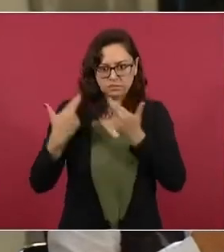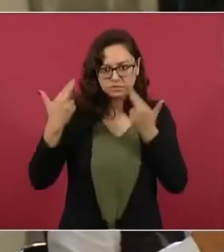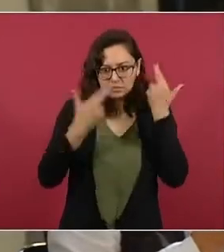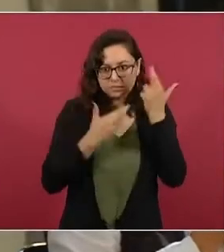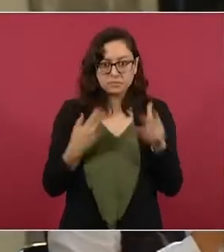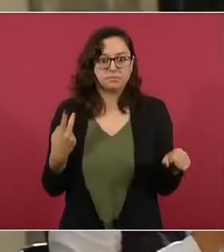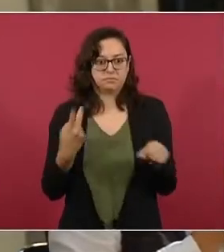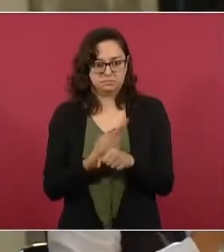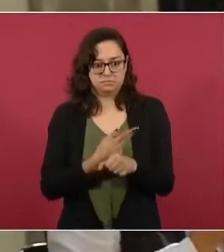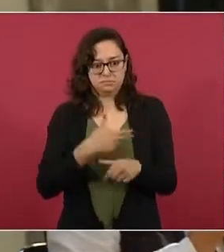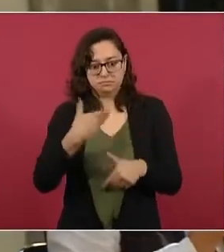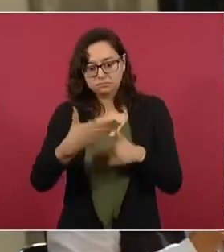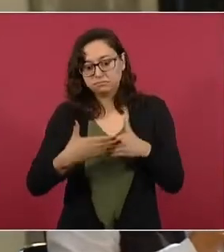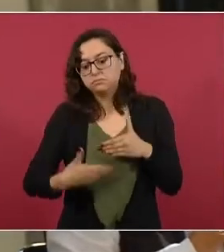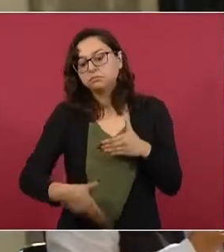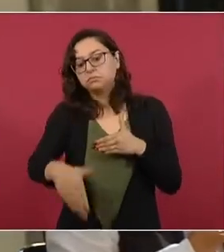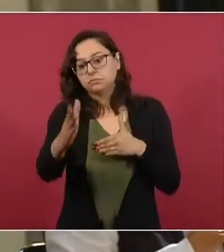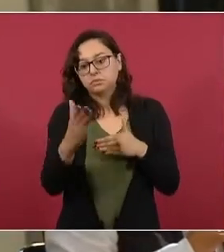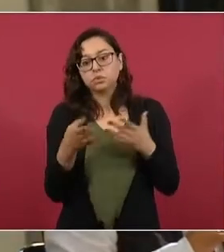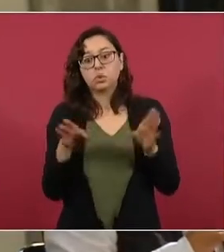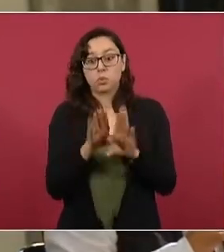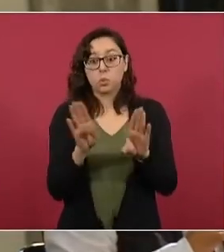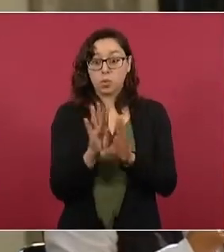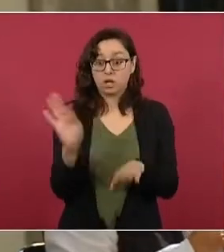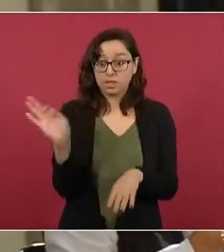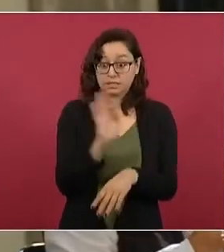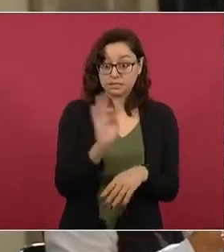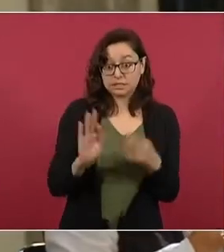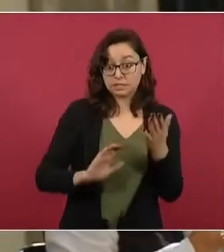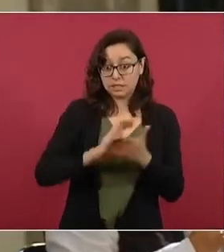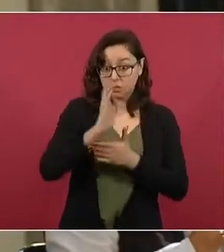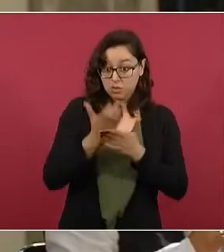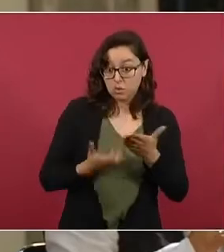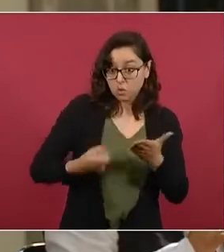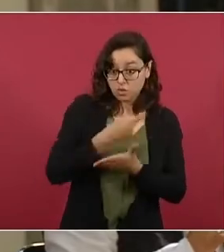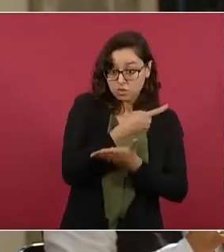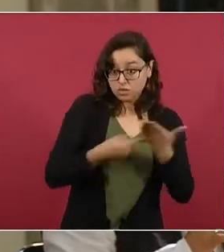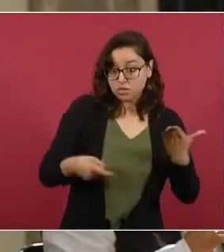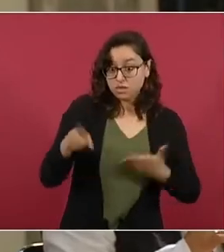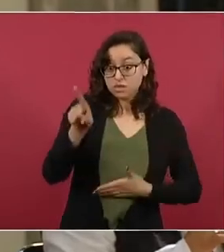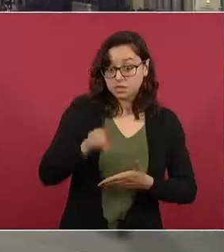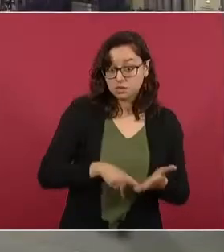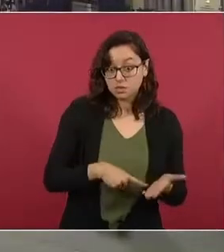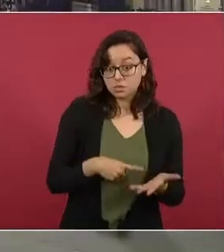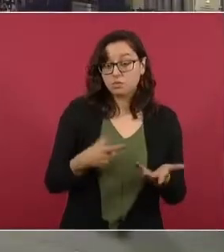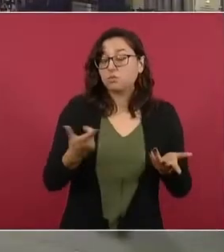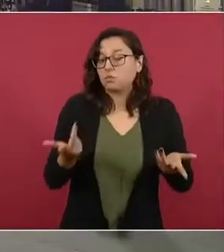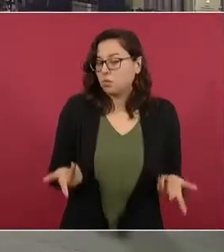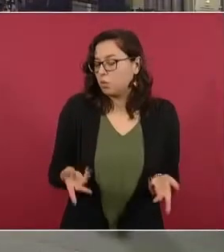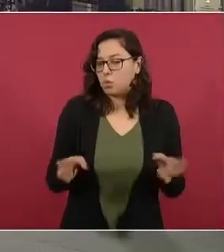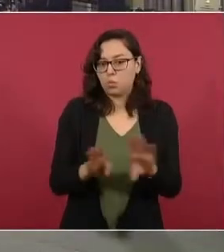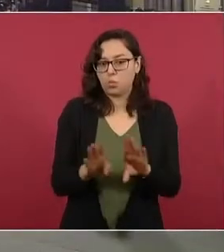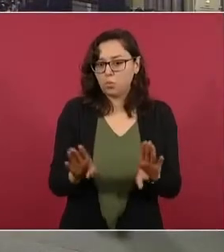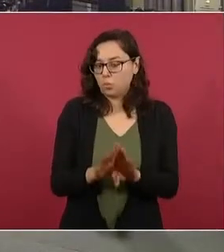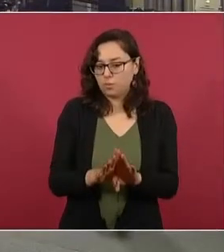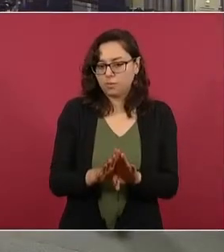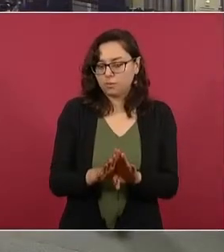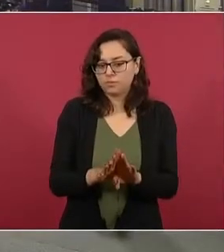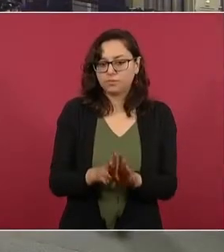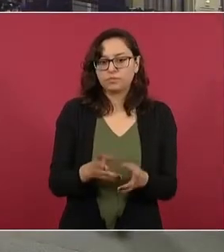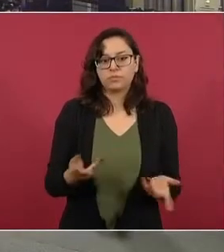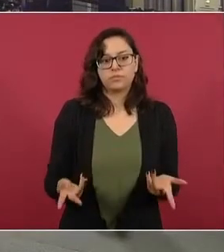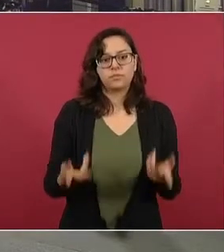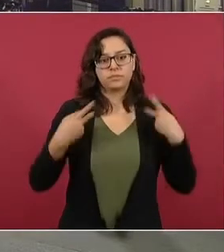qué implicaciones va a tener de la cancelación de estos contratos, ahora que cuando estuvieron aquí